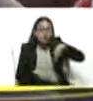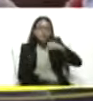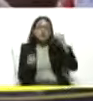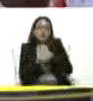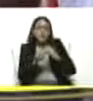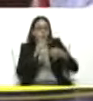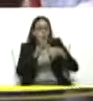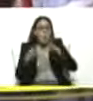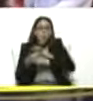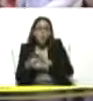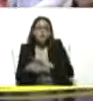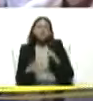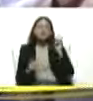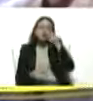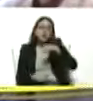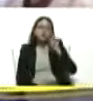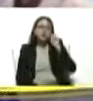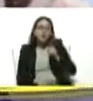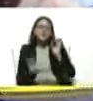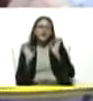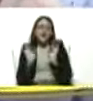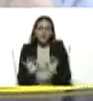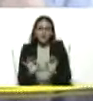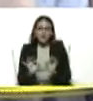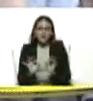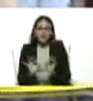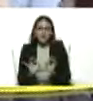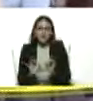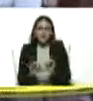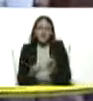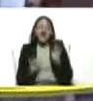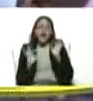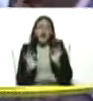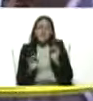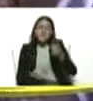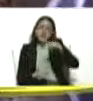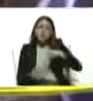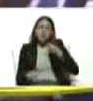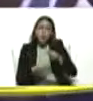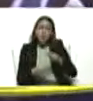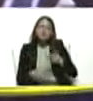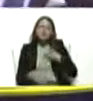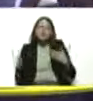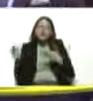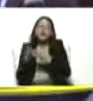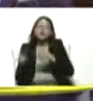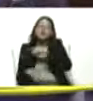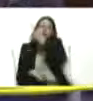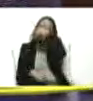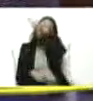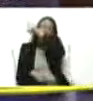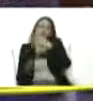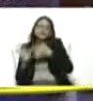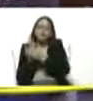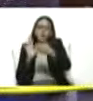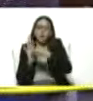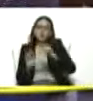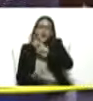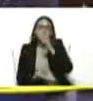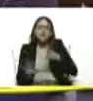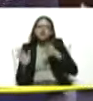método para nosotros caerle encima a la burocracia, a las insuficiencias, a